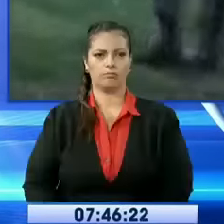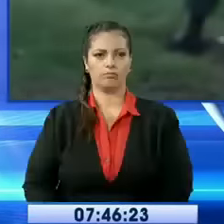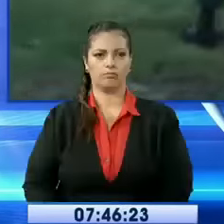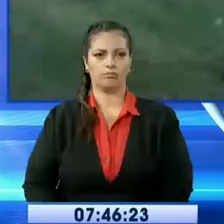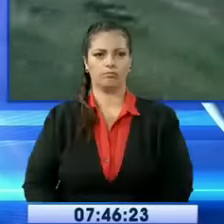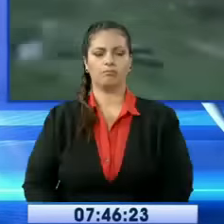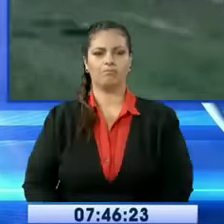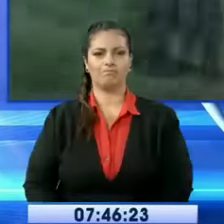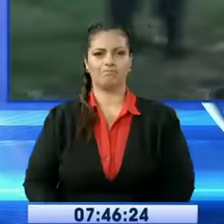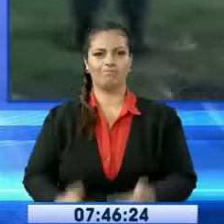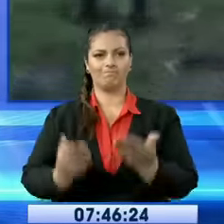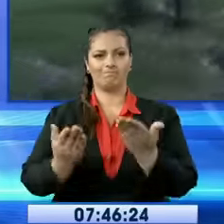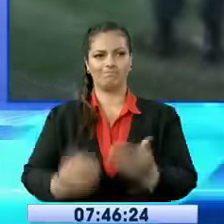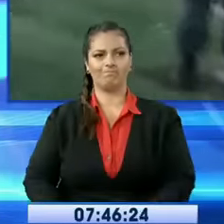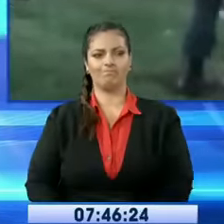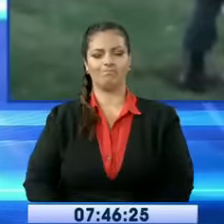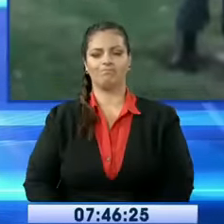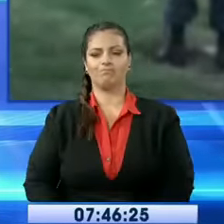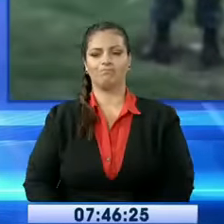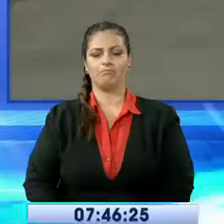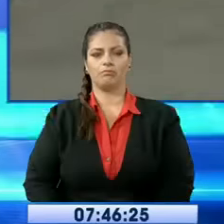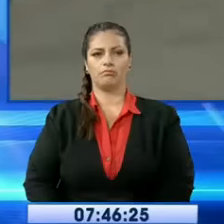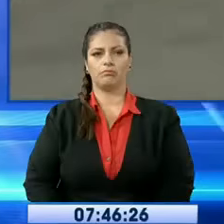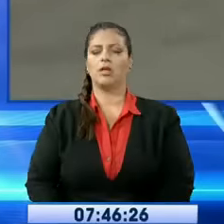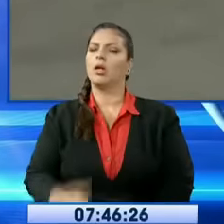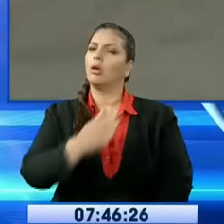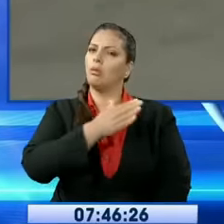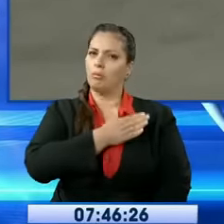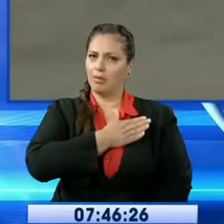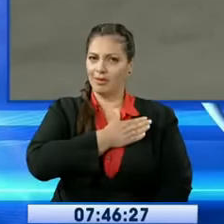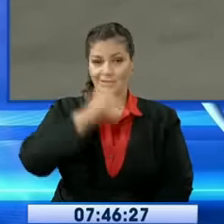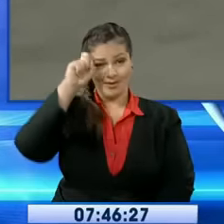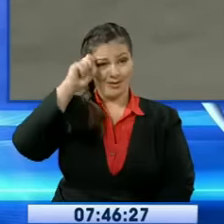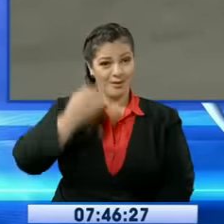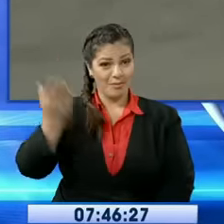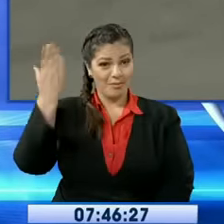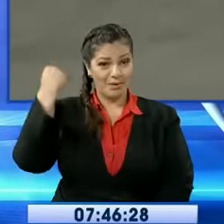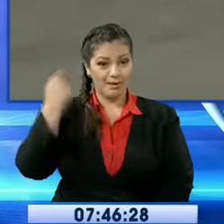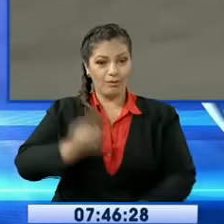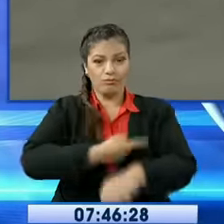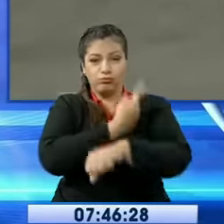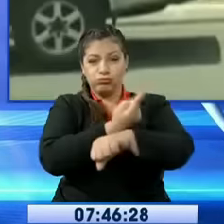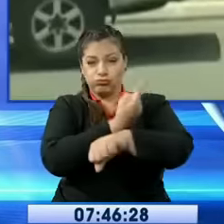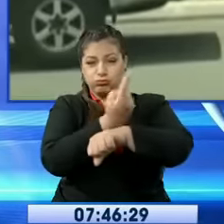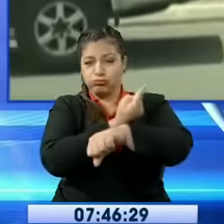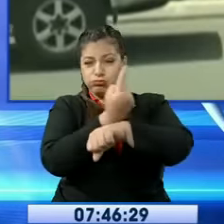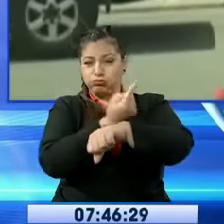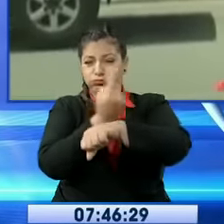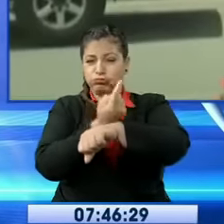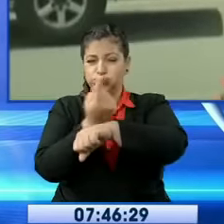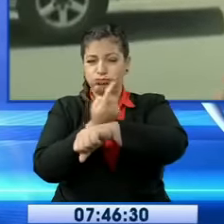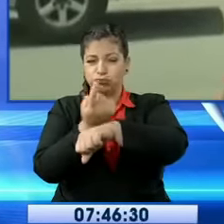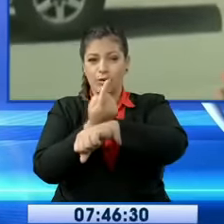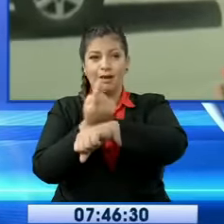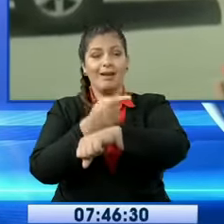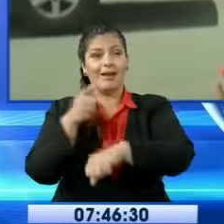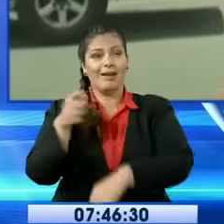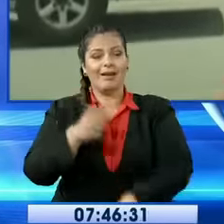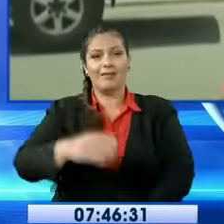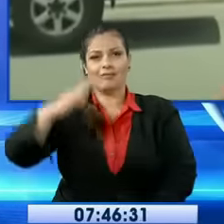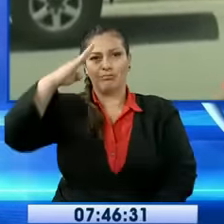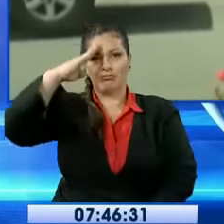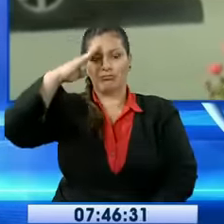del accidente que le costó la vida a los compañeros del Árabe, ¿te acuerdas? Claro que sí, más de 30. No, 15, entre 15 y 20 compañeros que